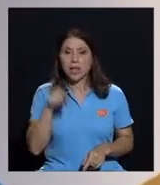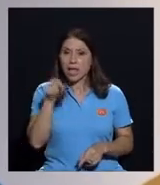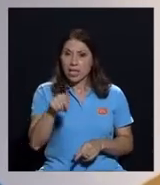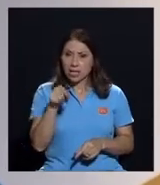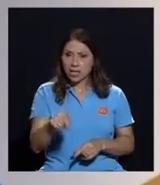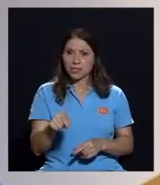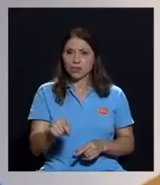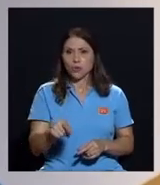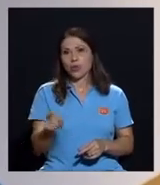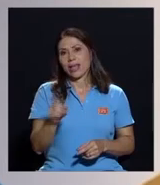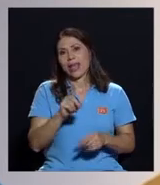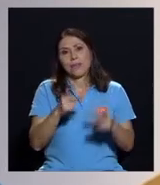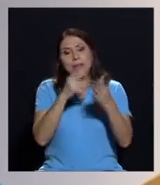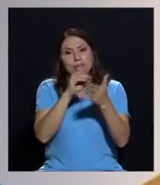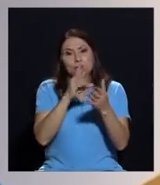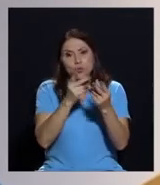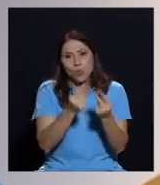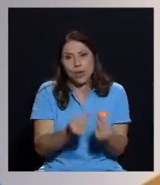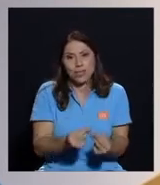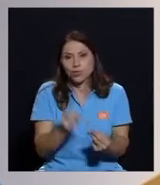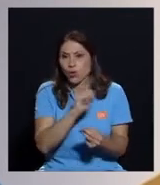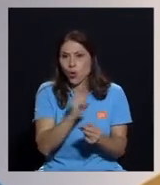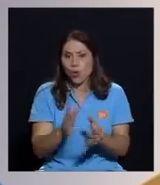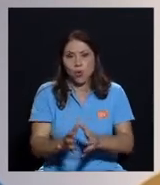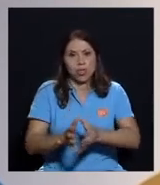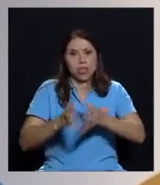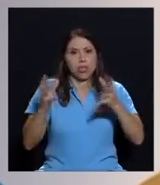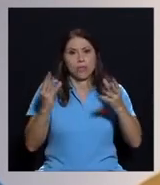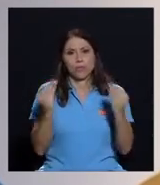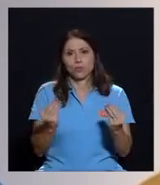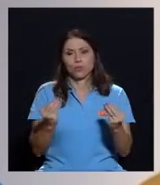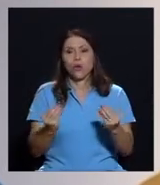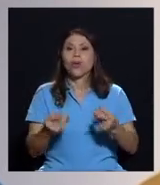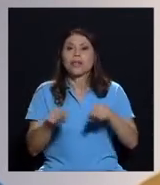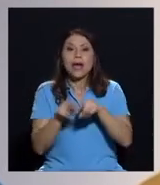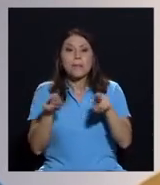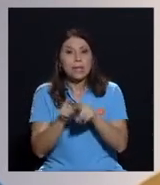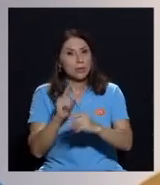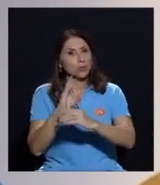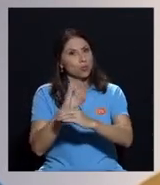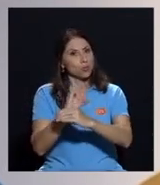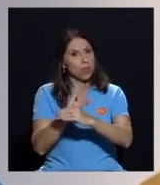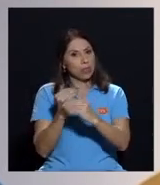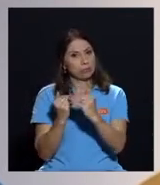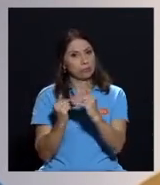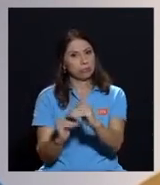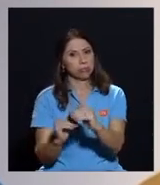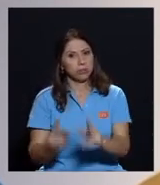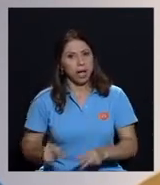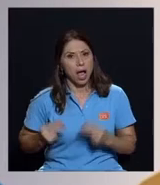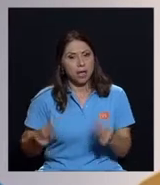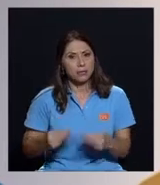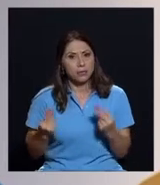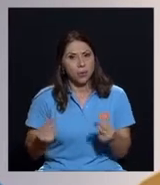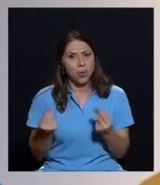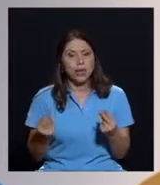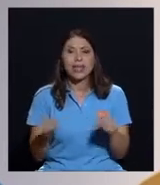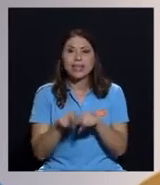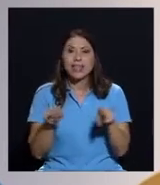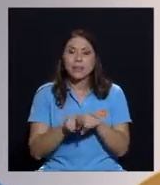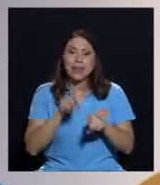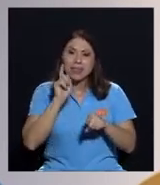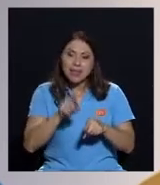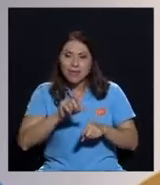devenido del presupuesto que hay una contención del gasto y además tiene que llevar medidas paralelas en otros ámbitos